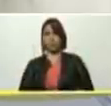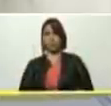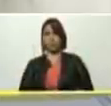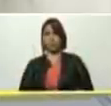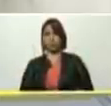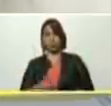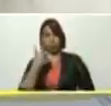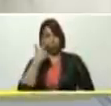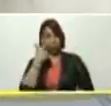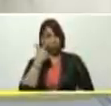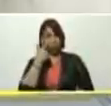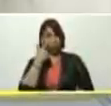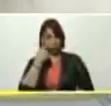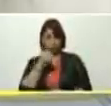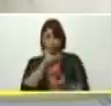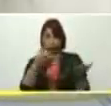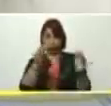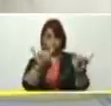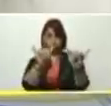Mosca, ustedes lo van a ver.